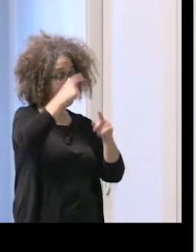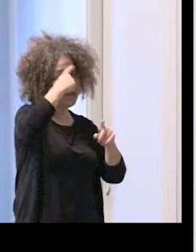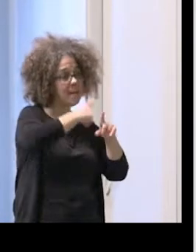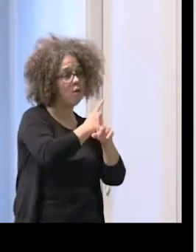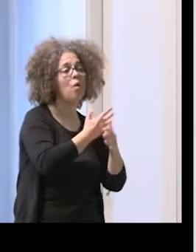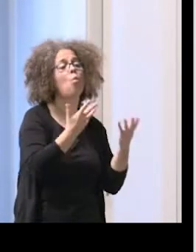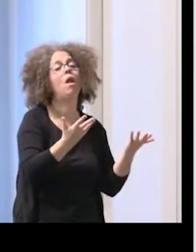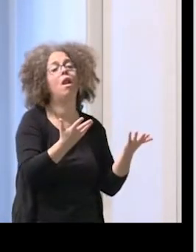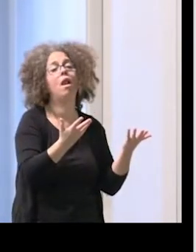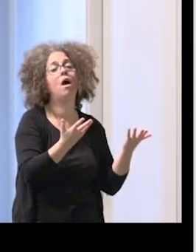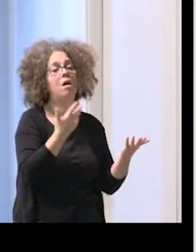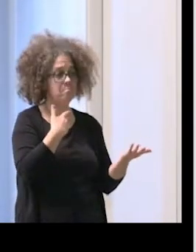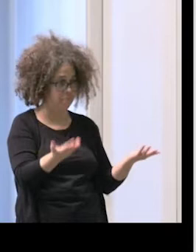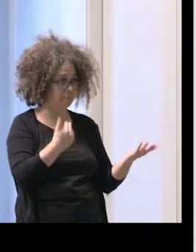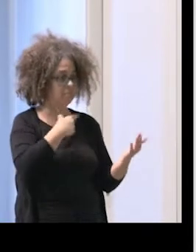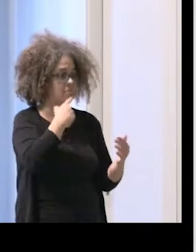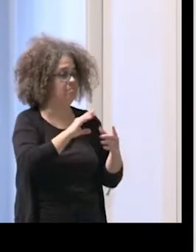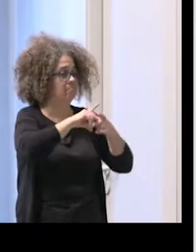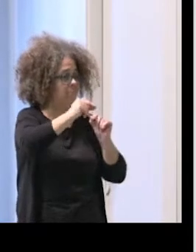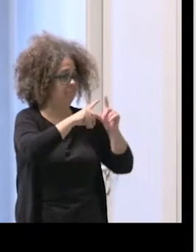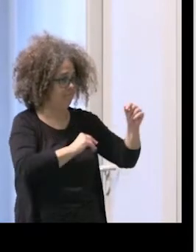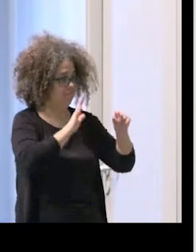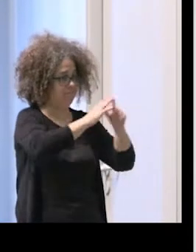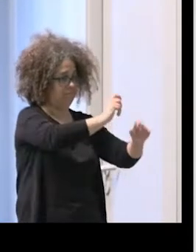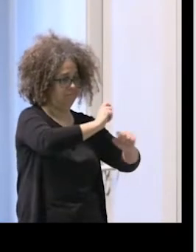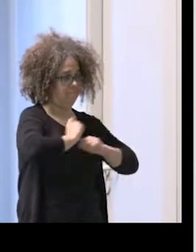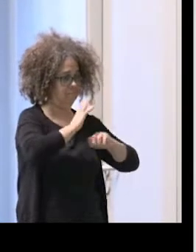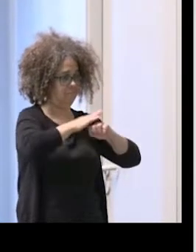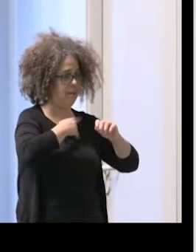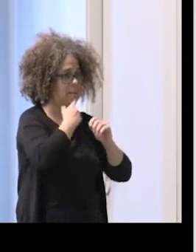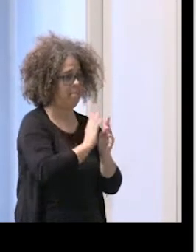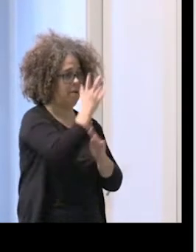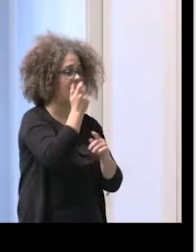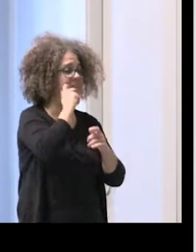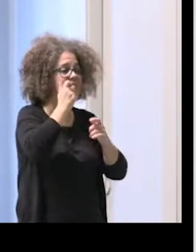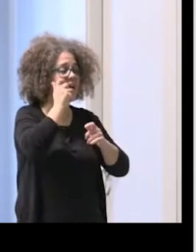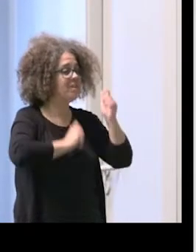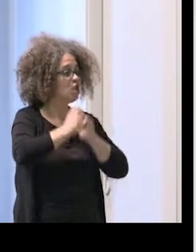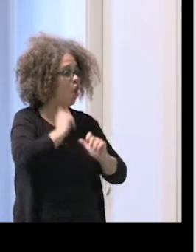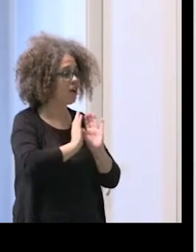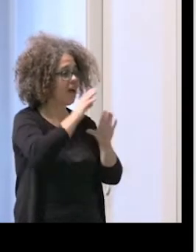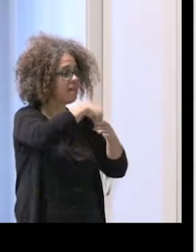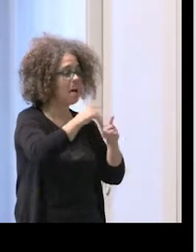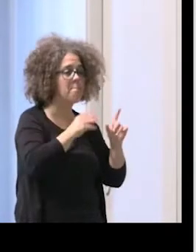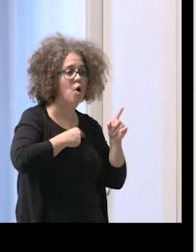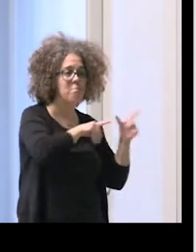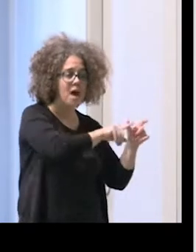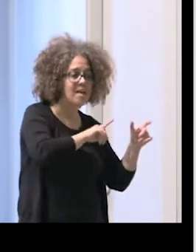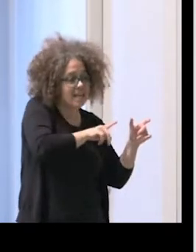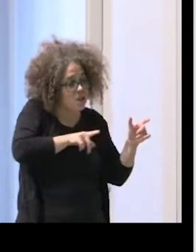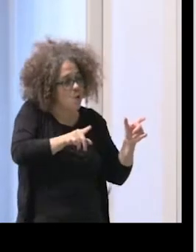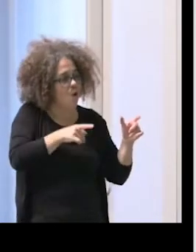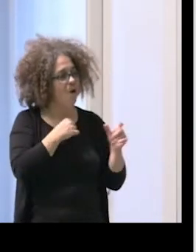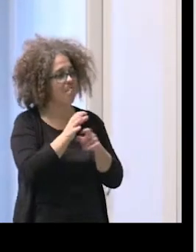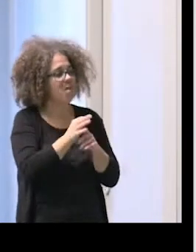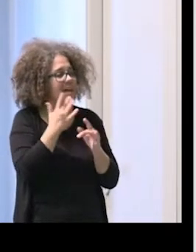células de ganglio espiral que funcionan, y este es un gráfico de la electrofisiología de estas células, y por otro lado, células